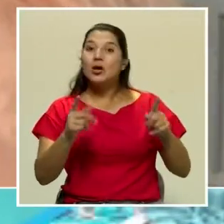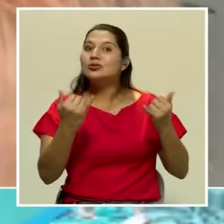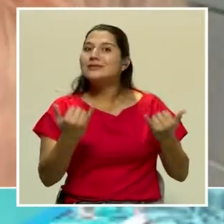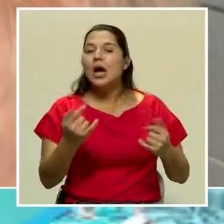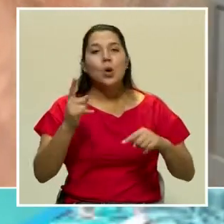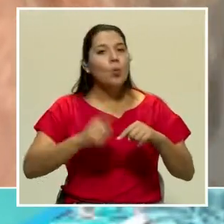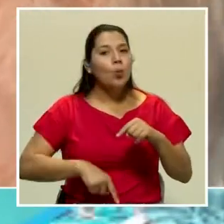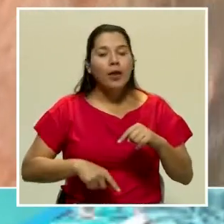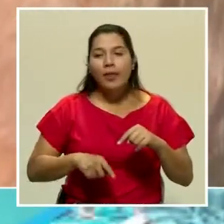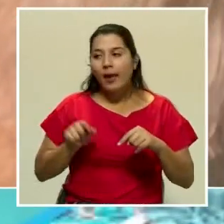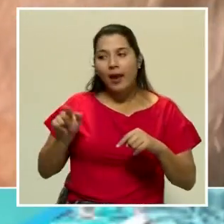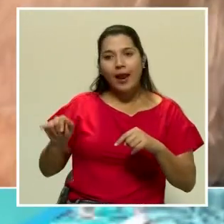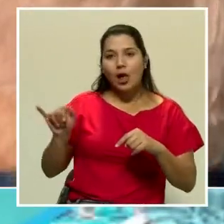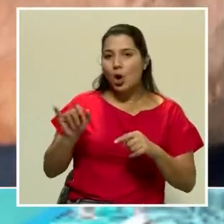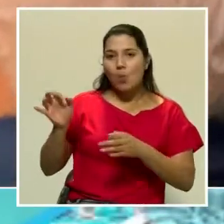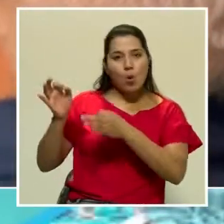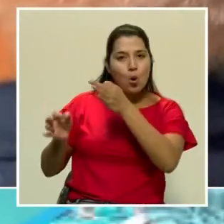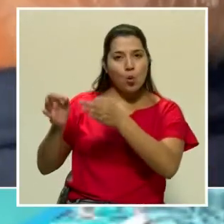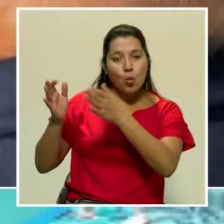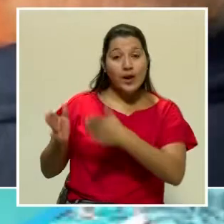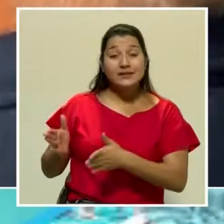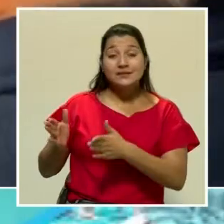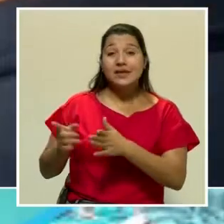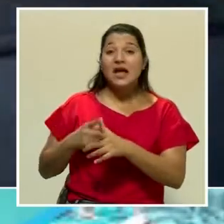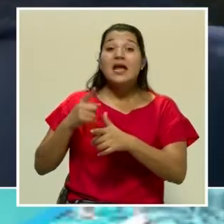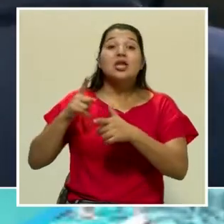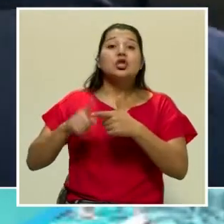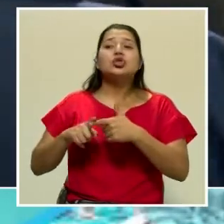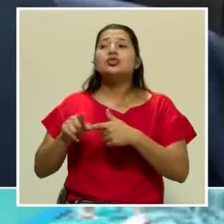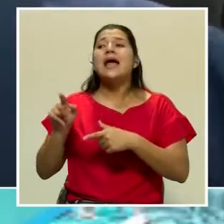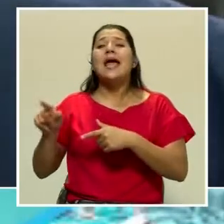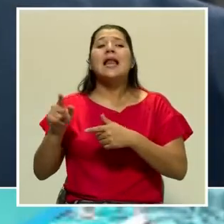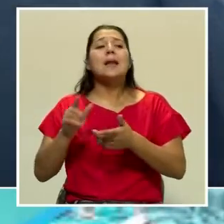como juez, entonces presentó todo como querellante privado.